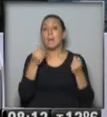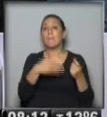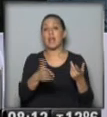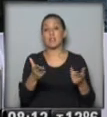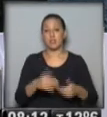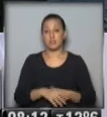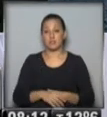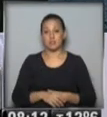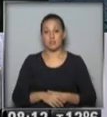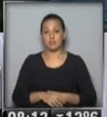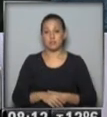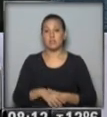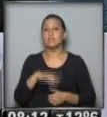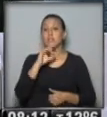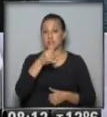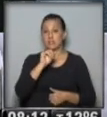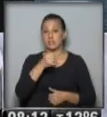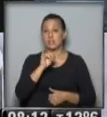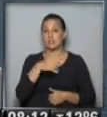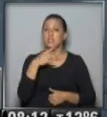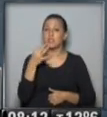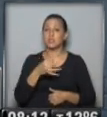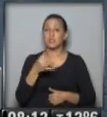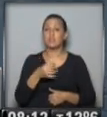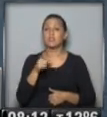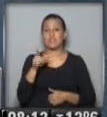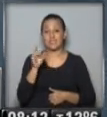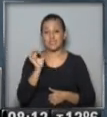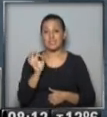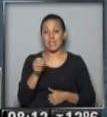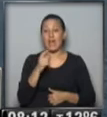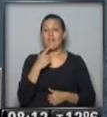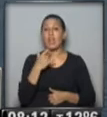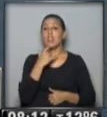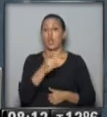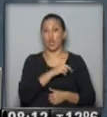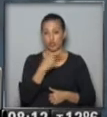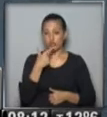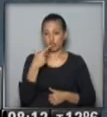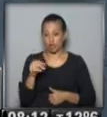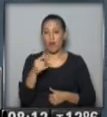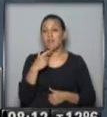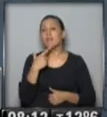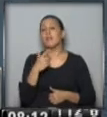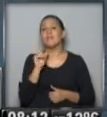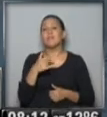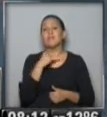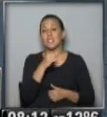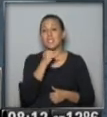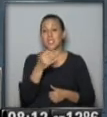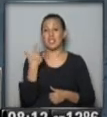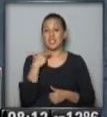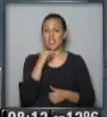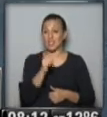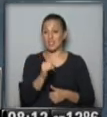horas sí sí seguramente él sabe es más había dicho que no y esto dándole forma a lo que te decía hace